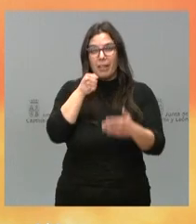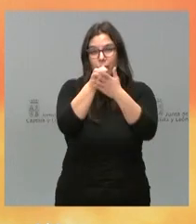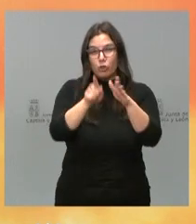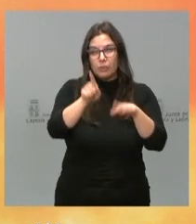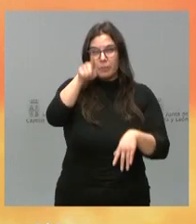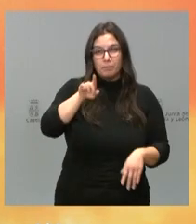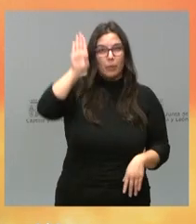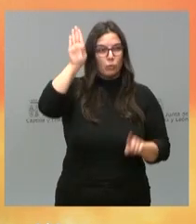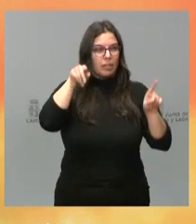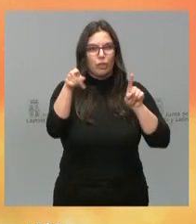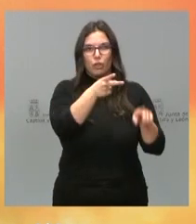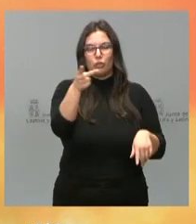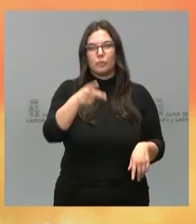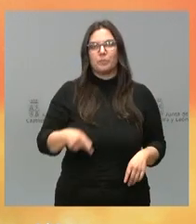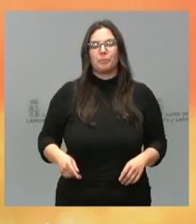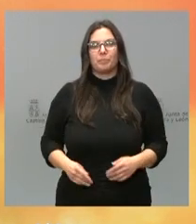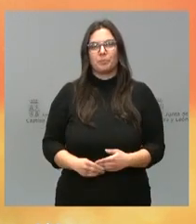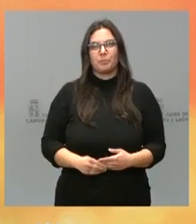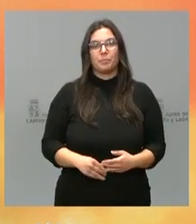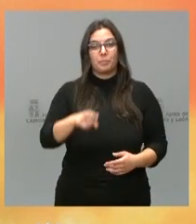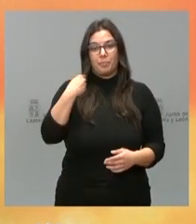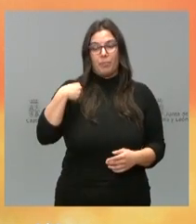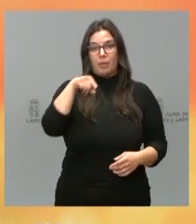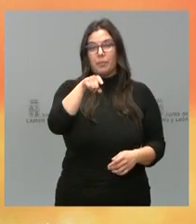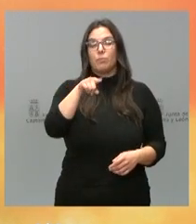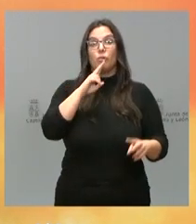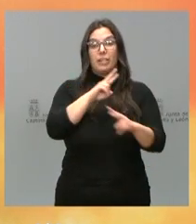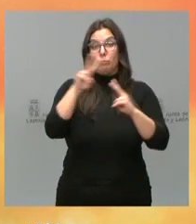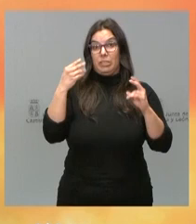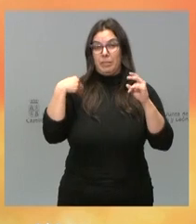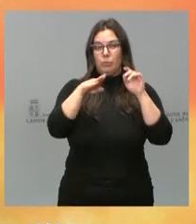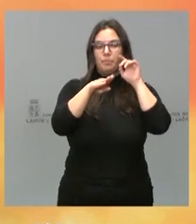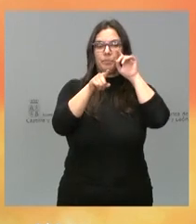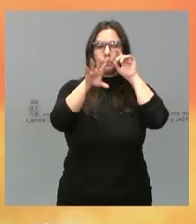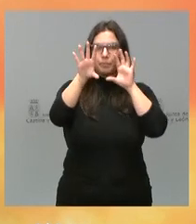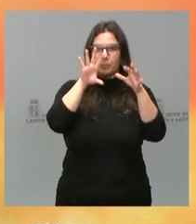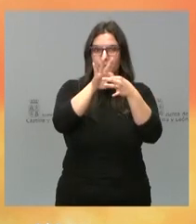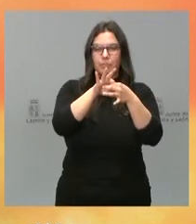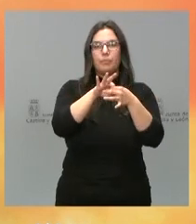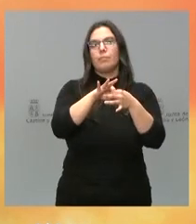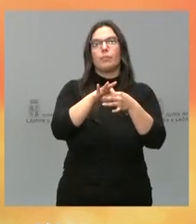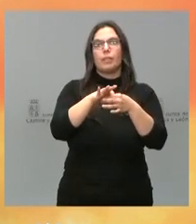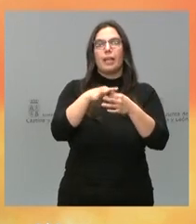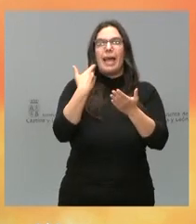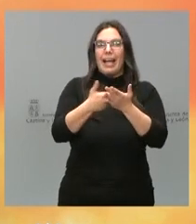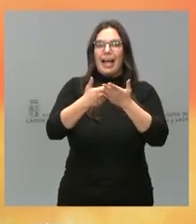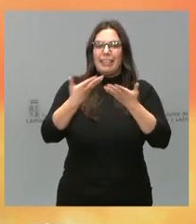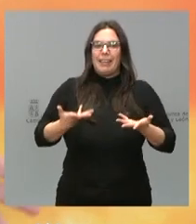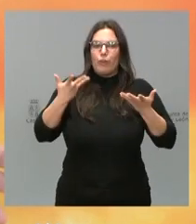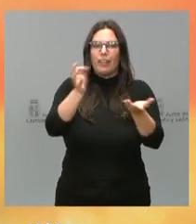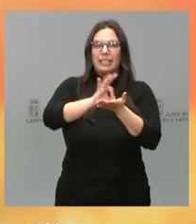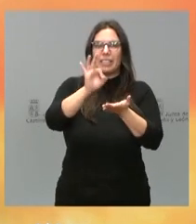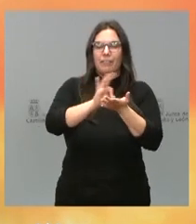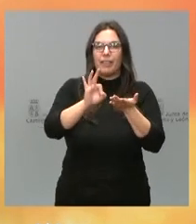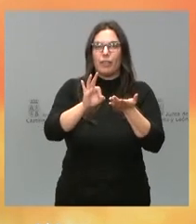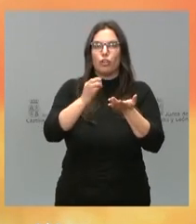ahí hay otra con esta con la respuesta a esta pregunta cómo se va a garantizar el asunto debe serlo la